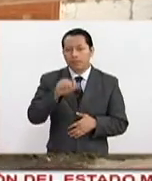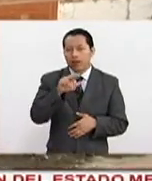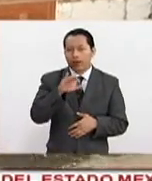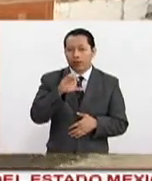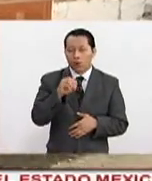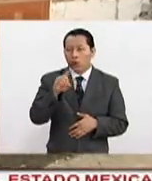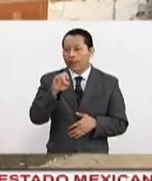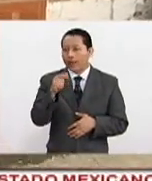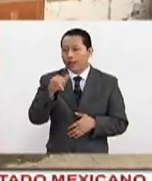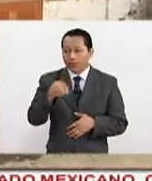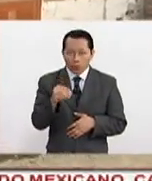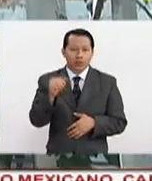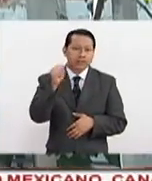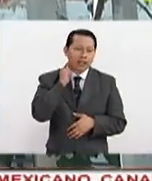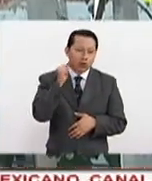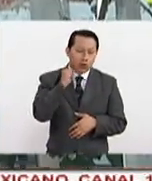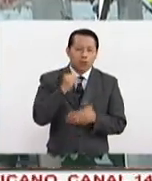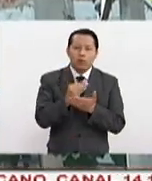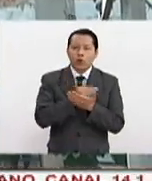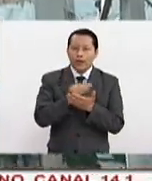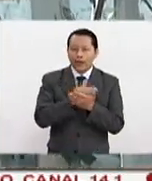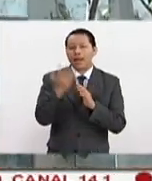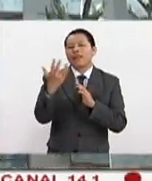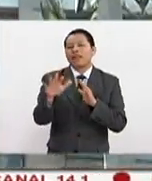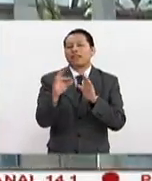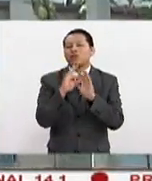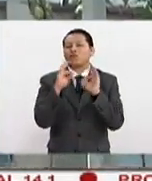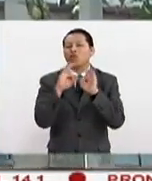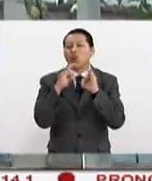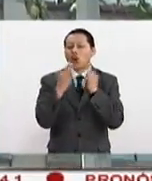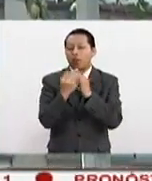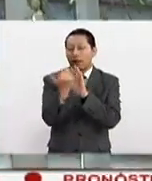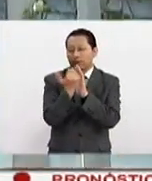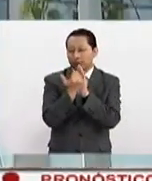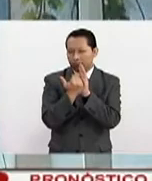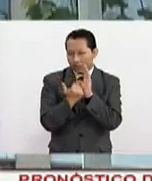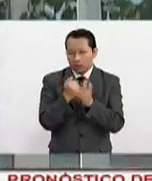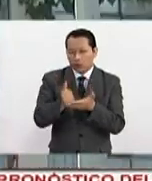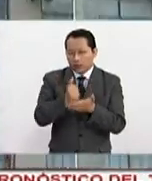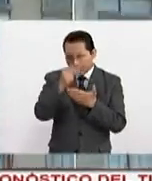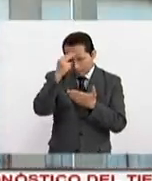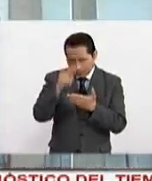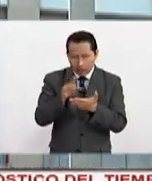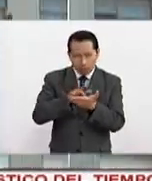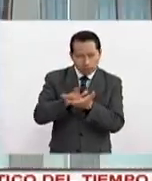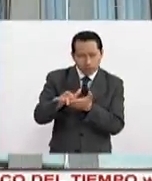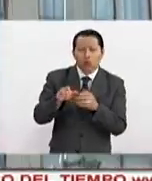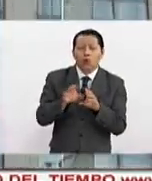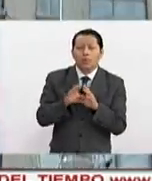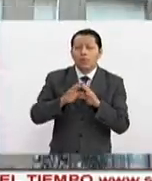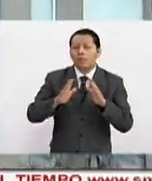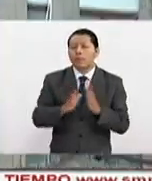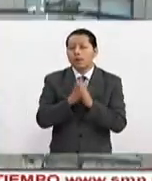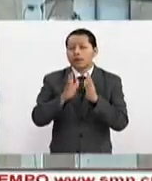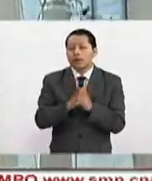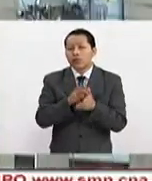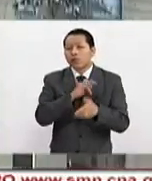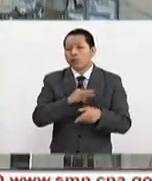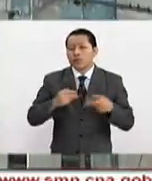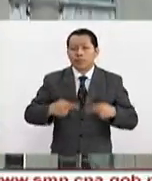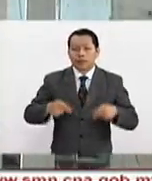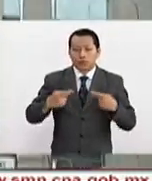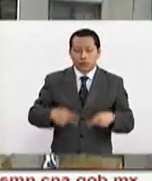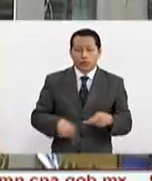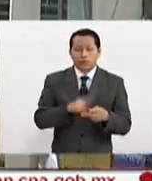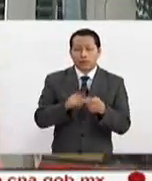Delgado, senador de Morena, propuso 10 medidas para acelerar esta etapa en la Ciudad de México. Destacan la participación activa de los ciudadanos,